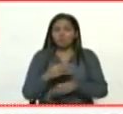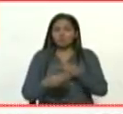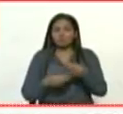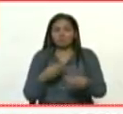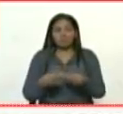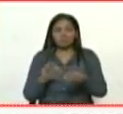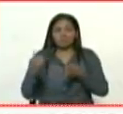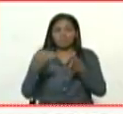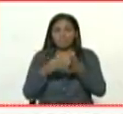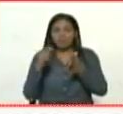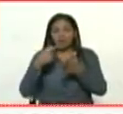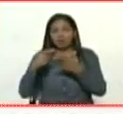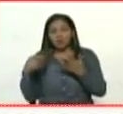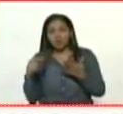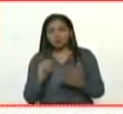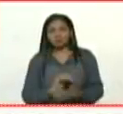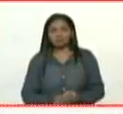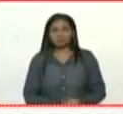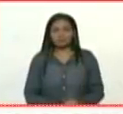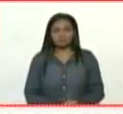mil cosas.